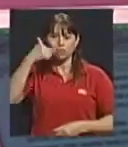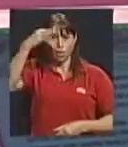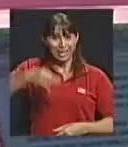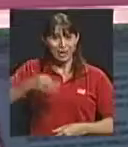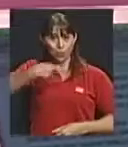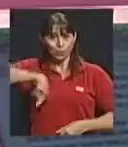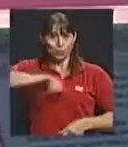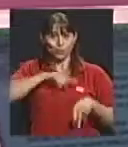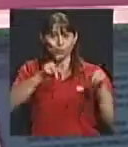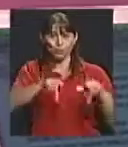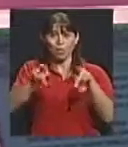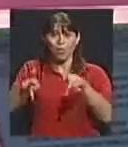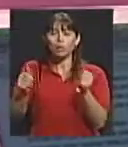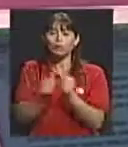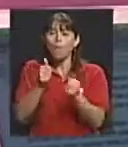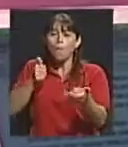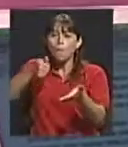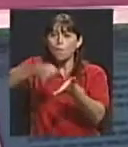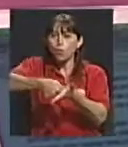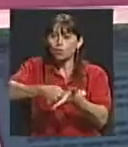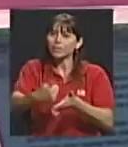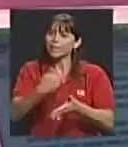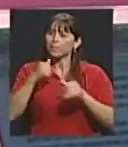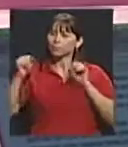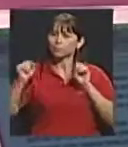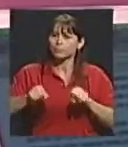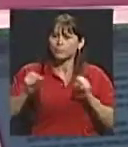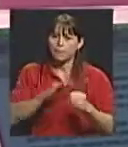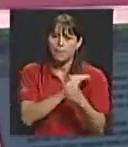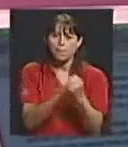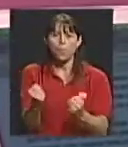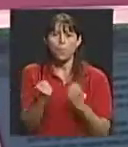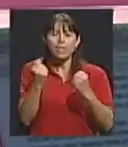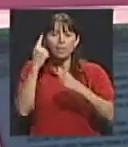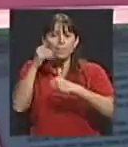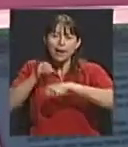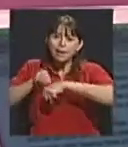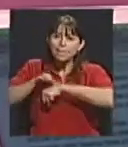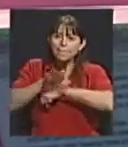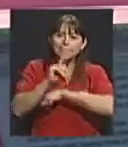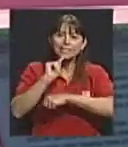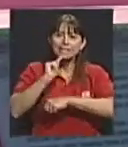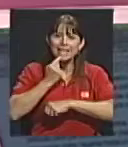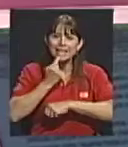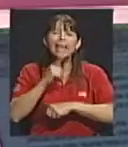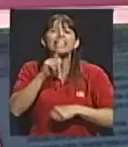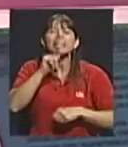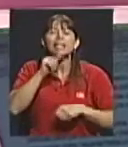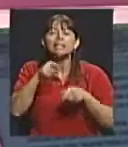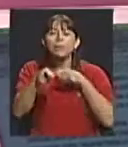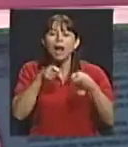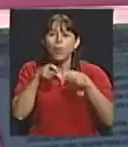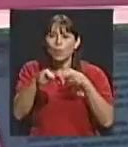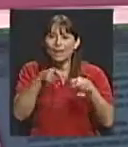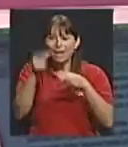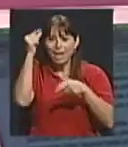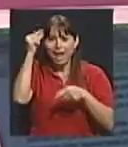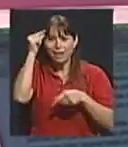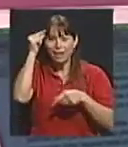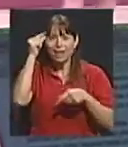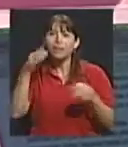voto tenemos toda la capacidad y el poder para incidir de una manera muy seria en quiénes van a gobernar y